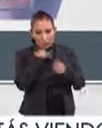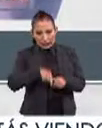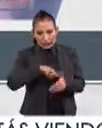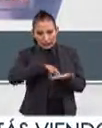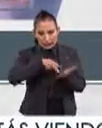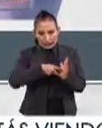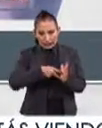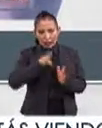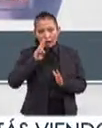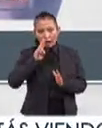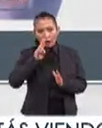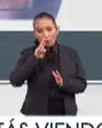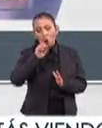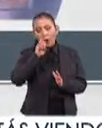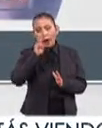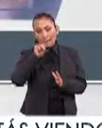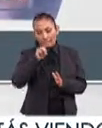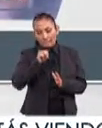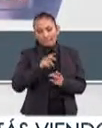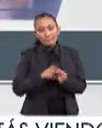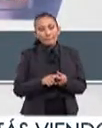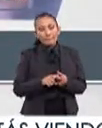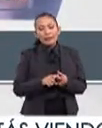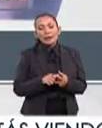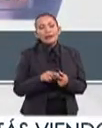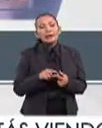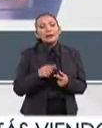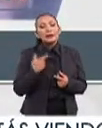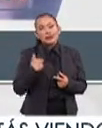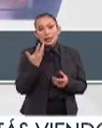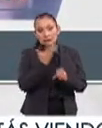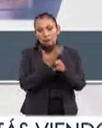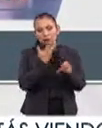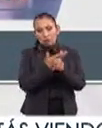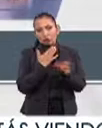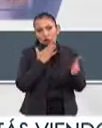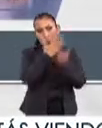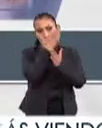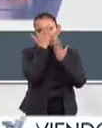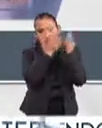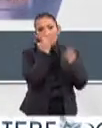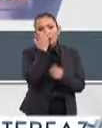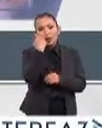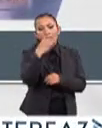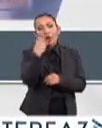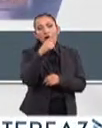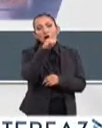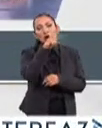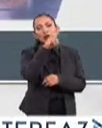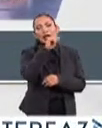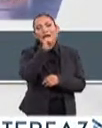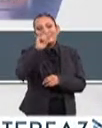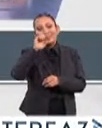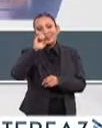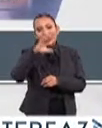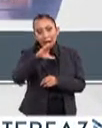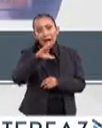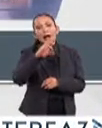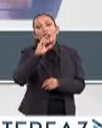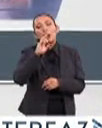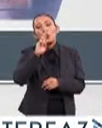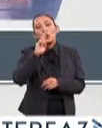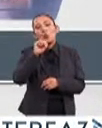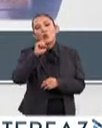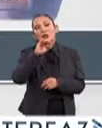arquitectura en la Universidad Autónoma Metropolitana y en Estados Unidos estudié en una escuela llamada Louisiana Tech